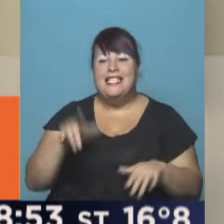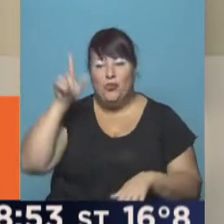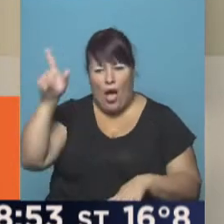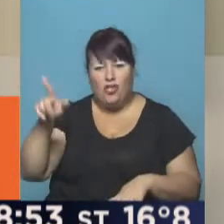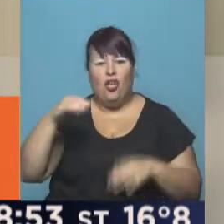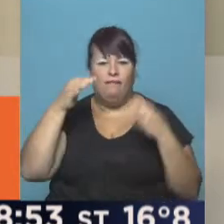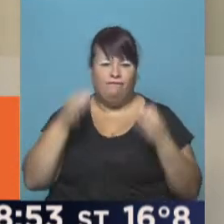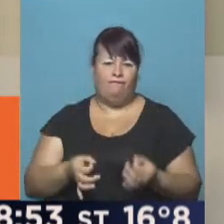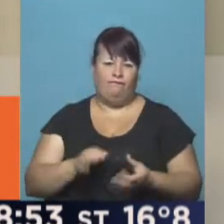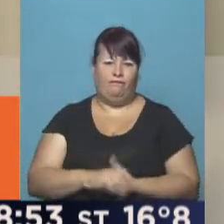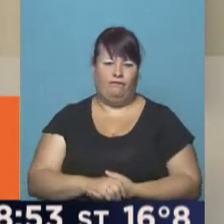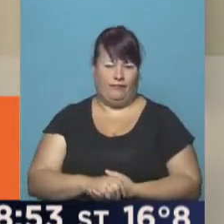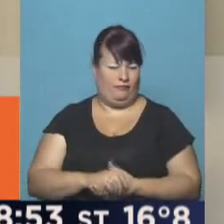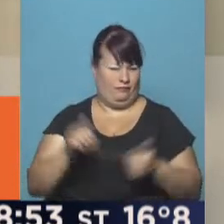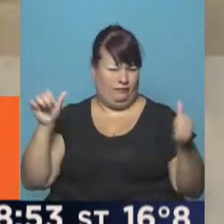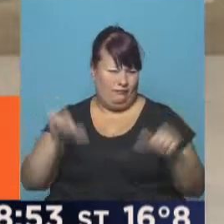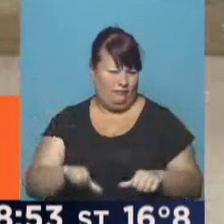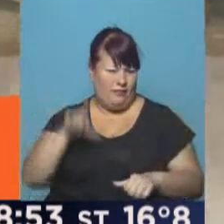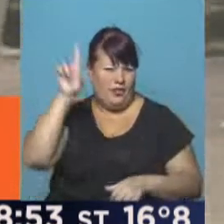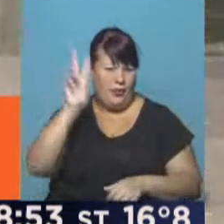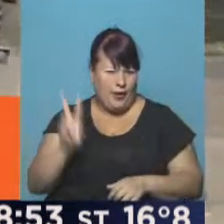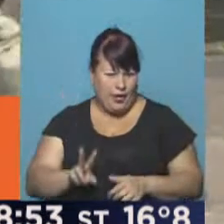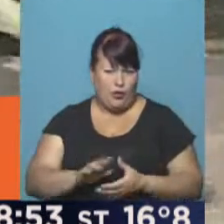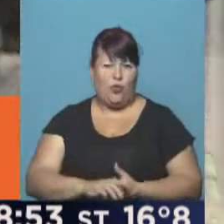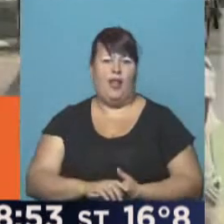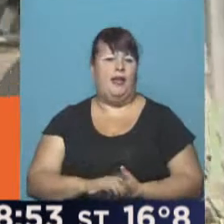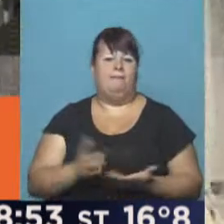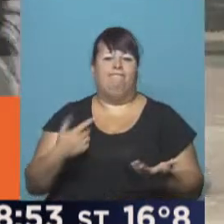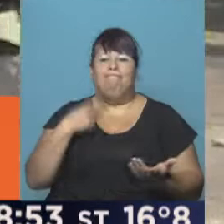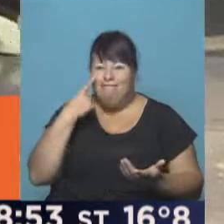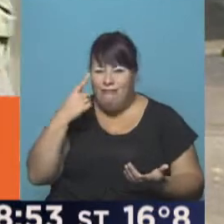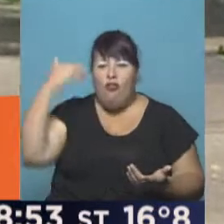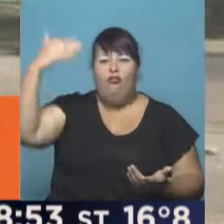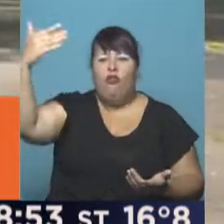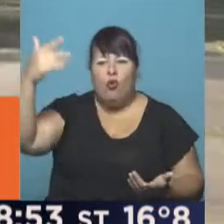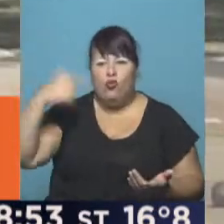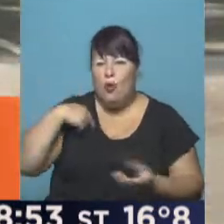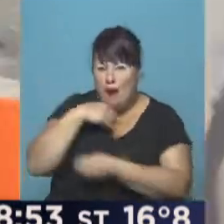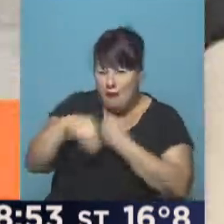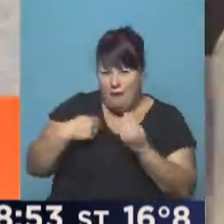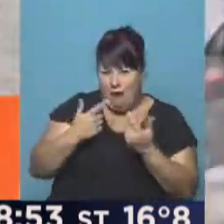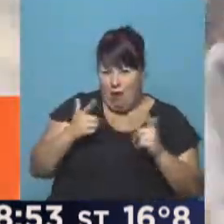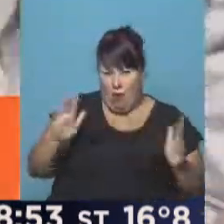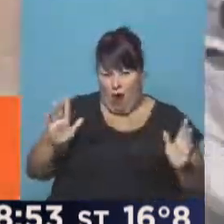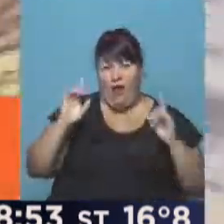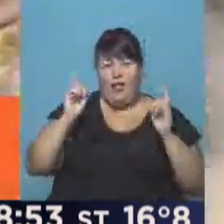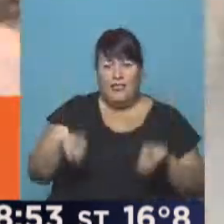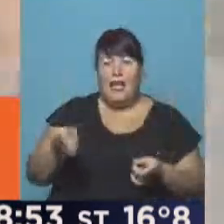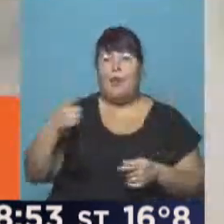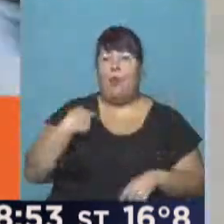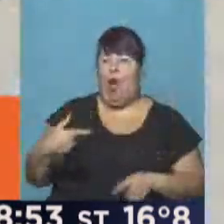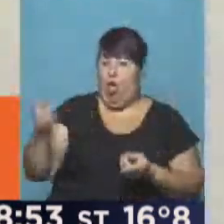es realmente decadente en el país. No veo futuro para nuestra familia. De hecho, cuando